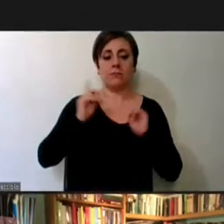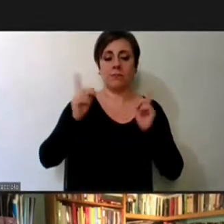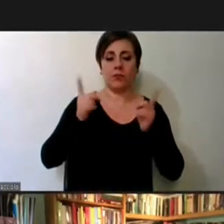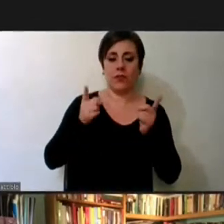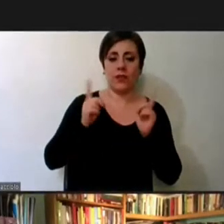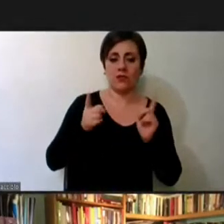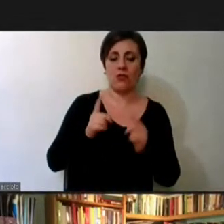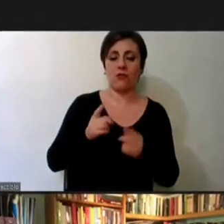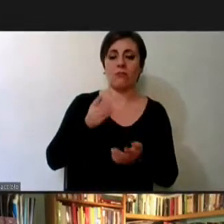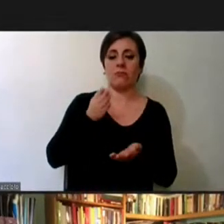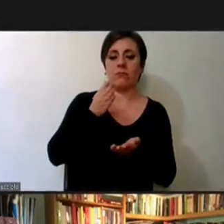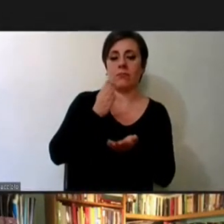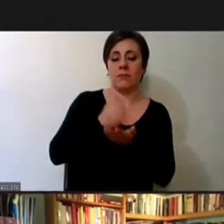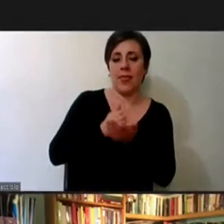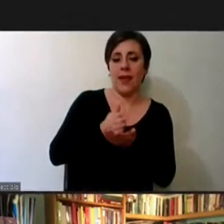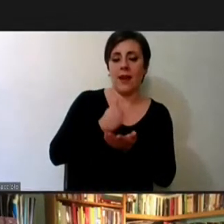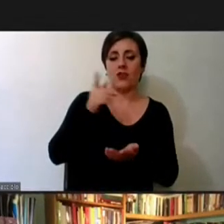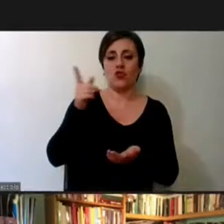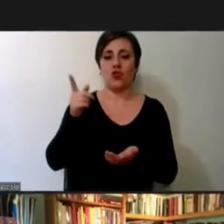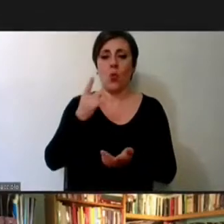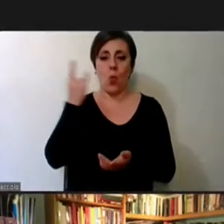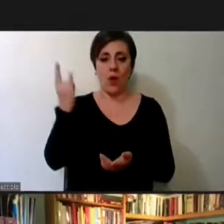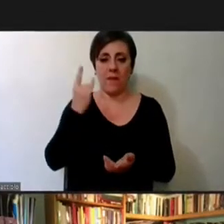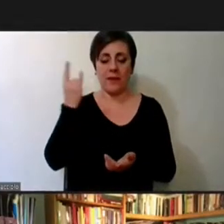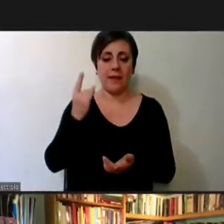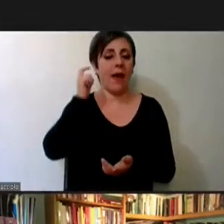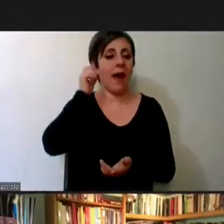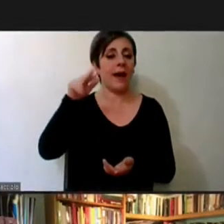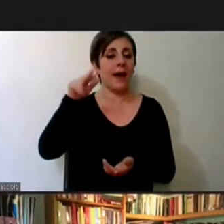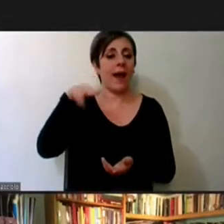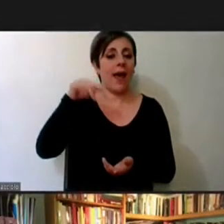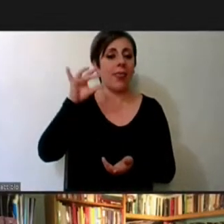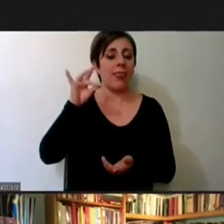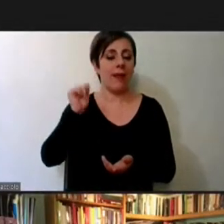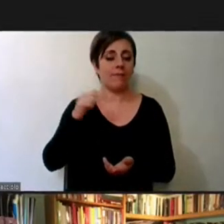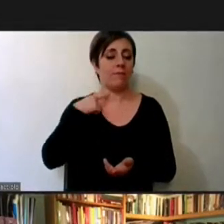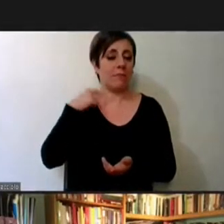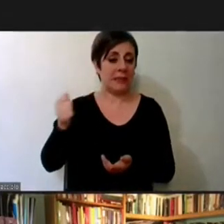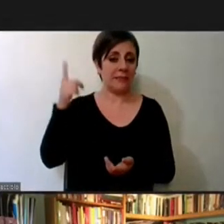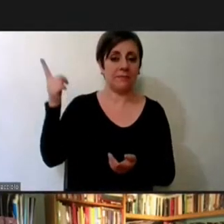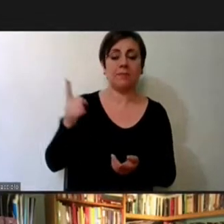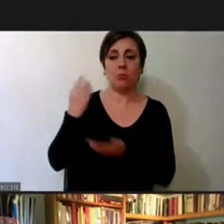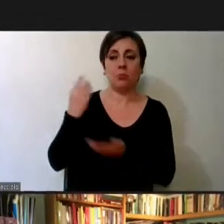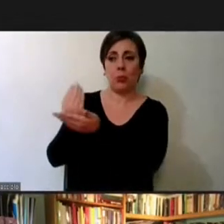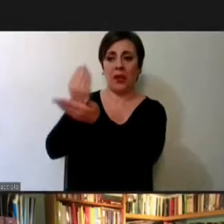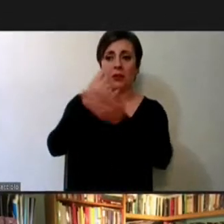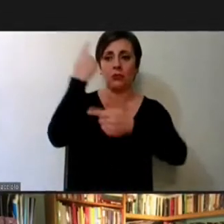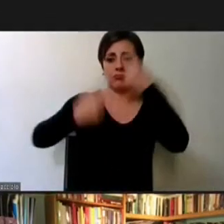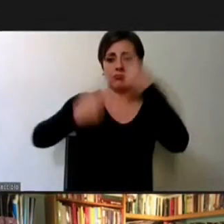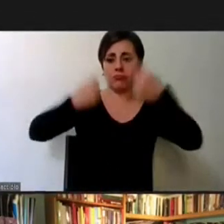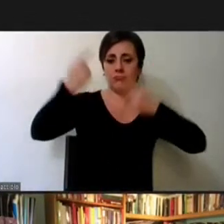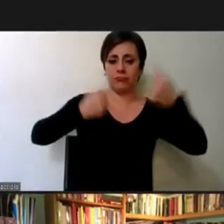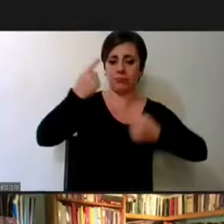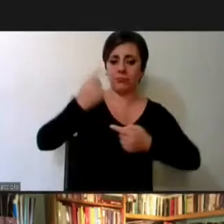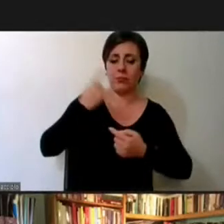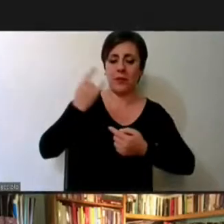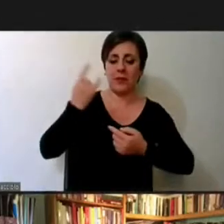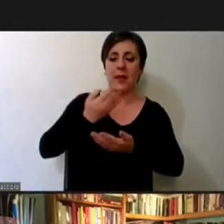Granada, doctor en Derecho por la misma universidad. Ha desempeñado distintos puestos en administraciones públicas, universidades y